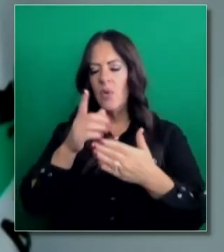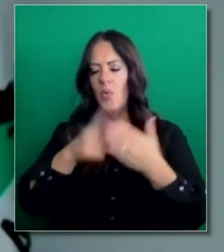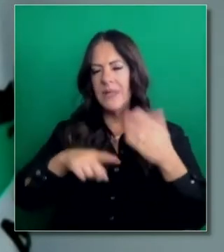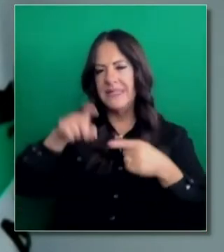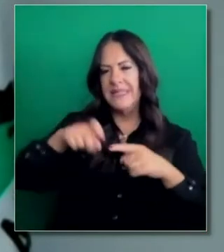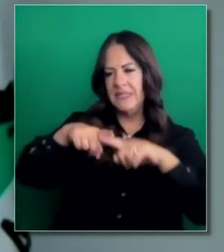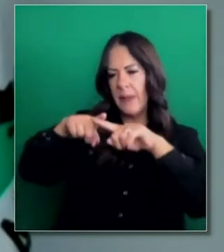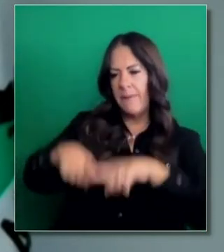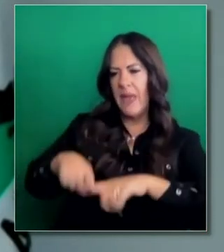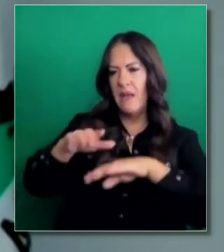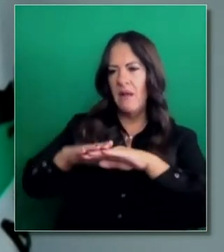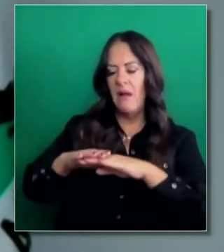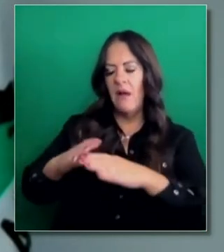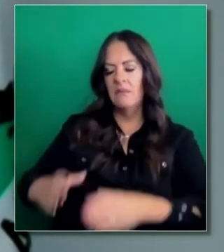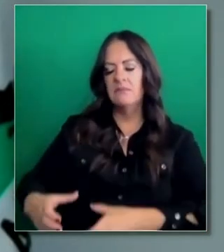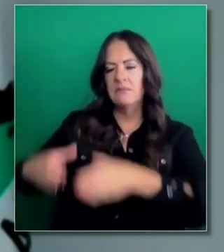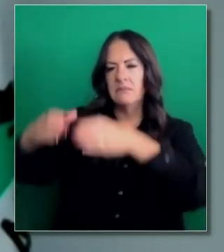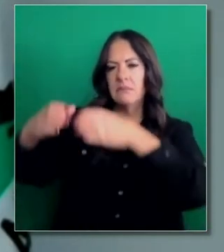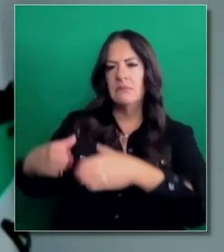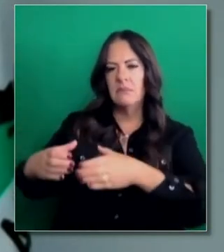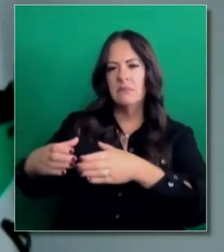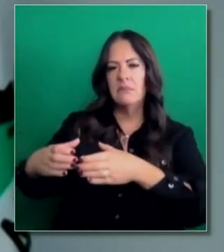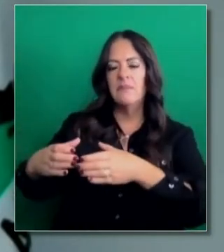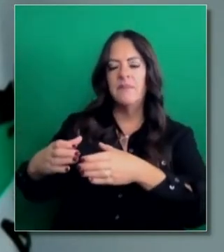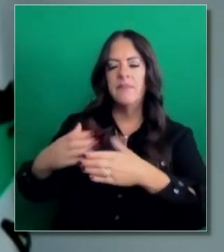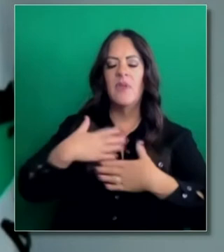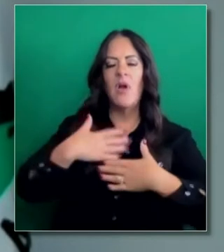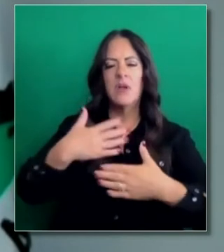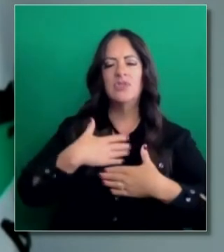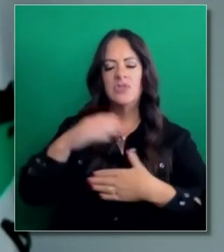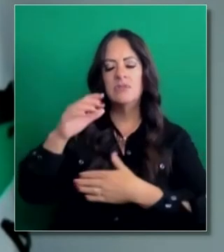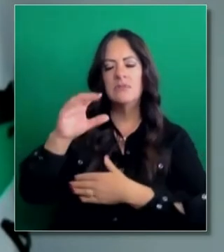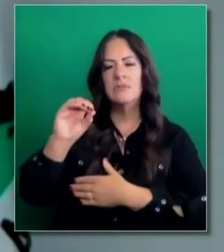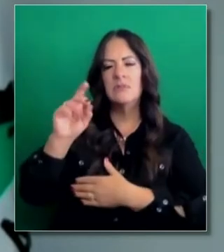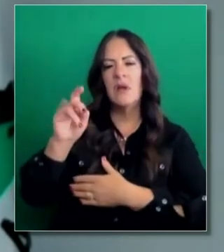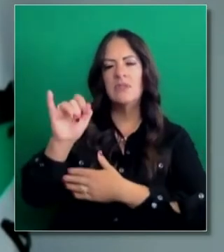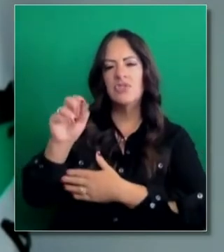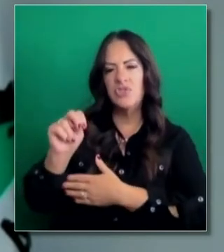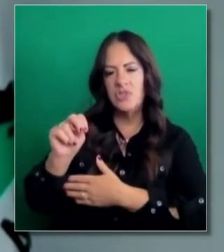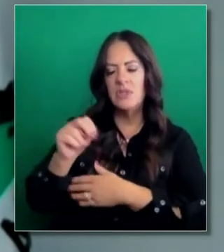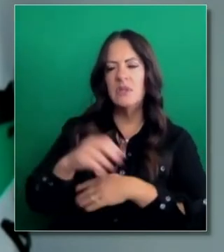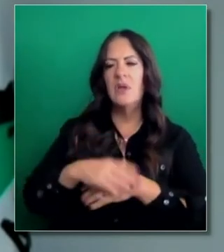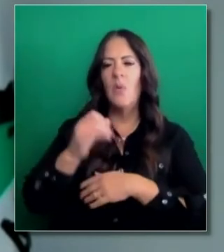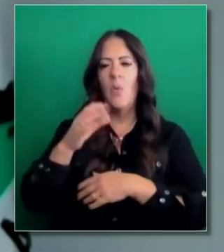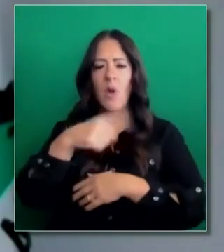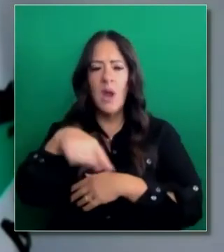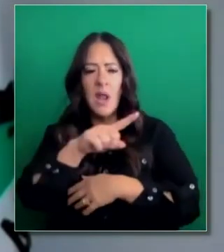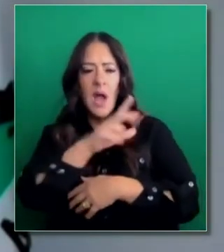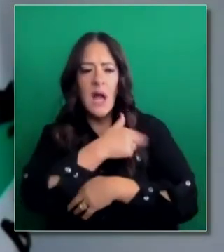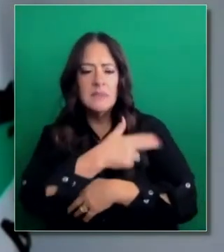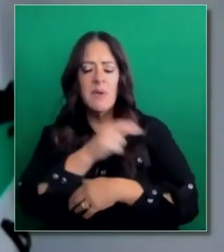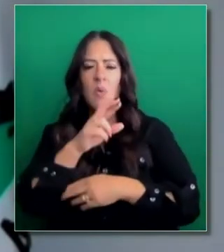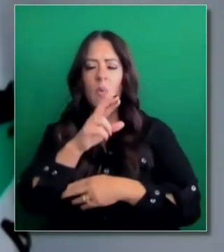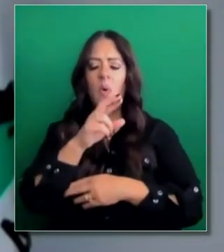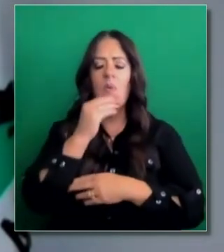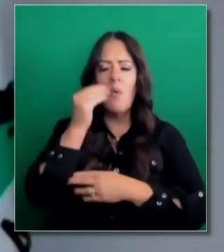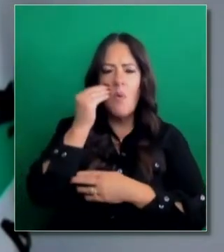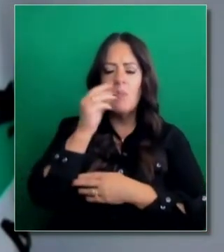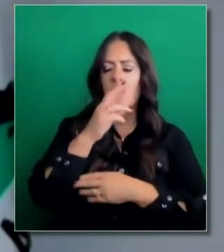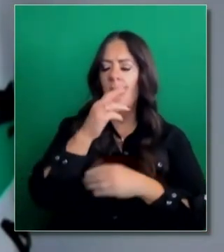adelantos para poder suministrar esa necesidad en los hospitales